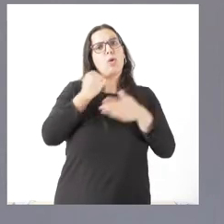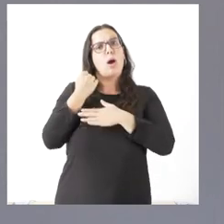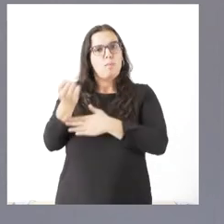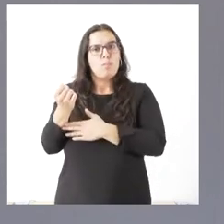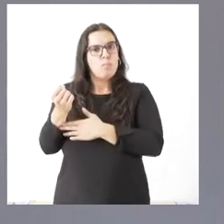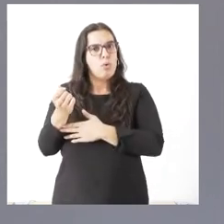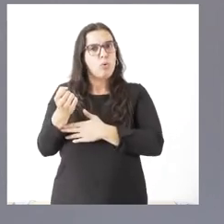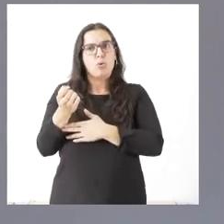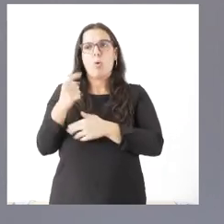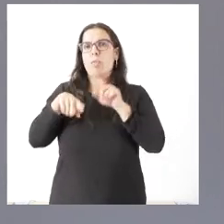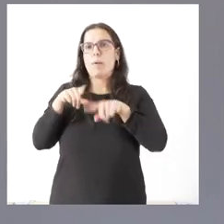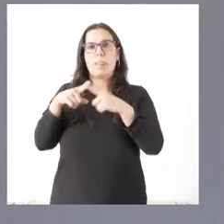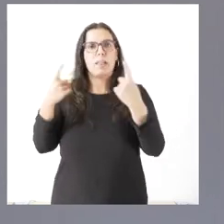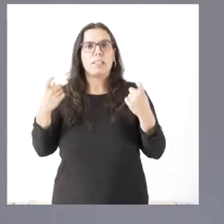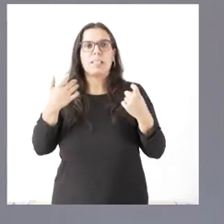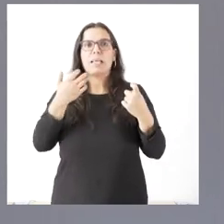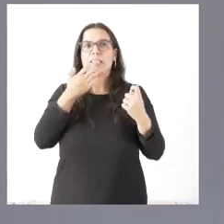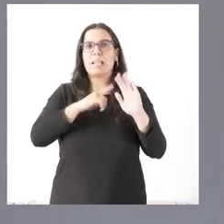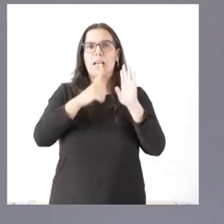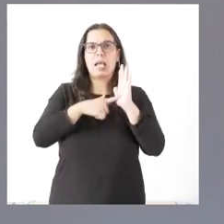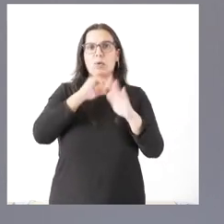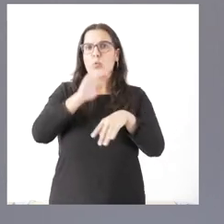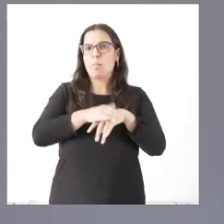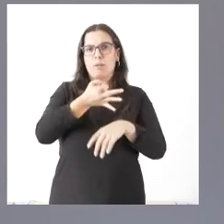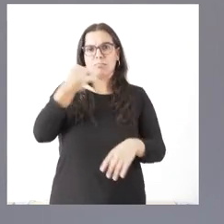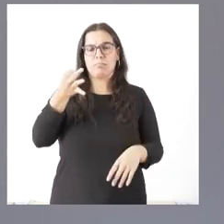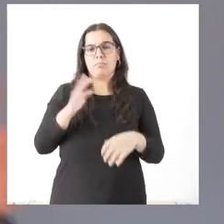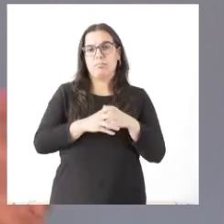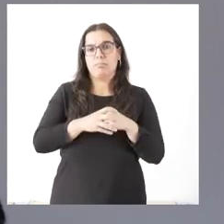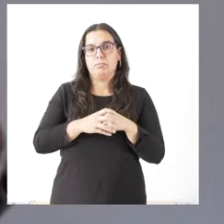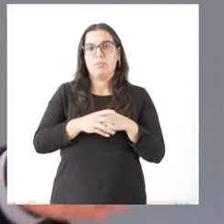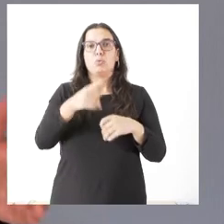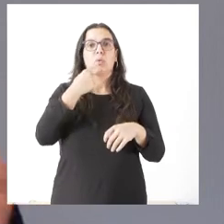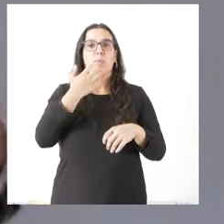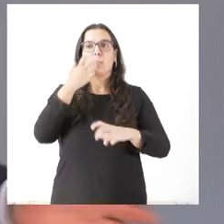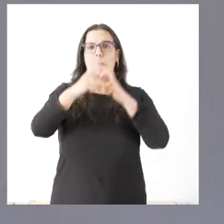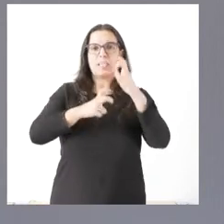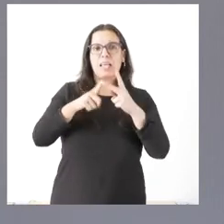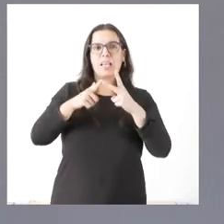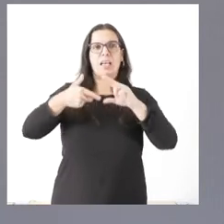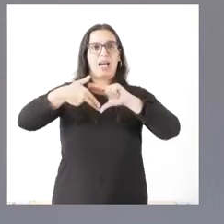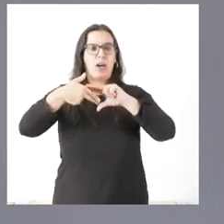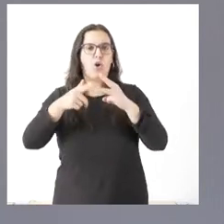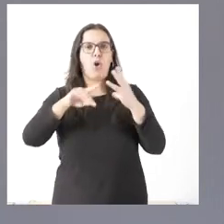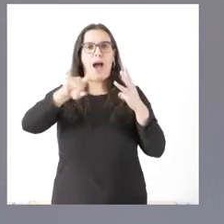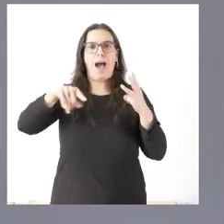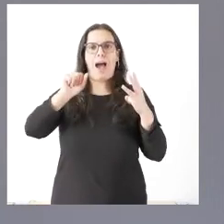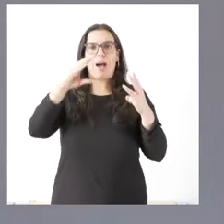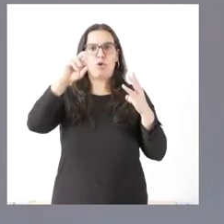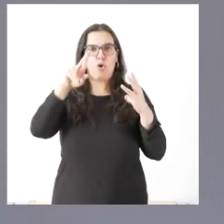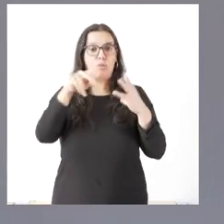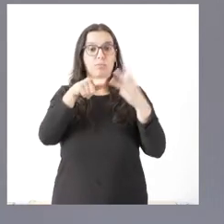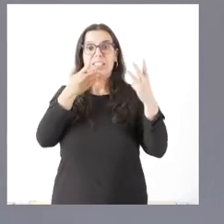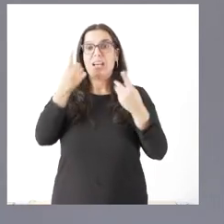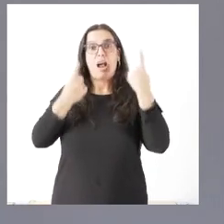en lo que necesiten y que esté dentro de la ley. Y, por tanto, usted citaba a Michelin, Renault, Accor, cualquiera de ellas que quiera crear empleo